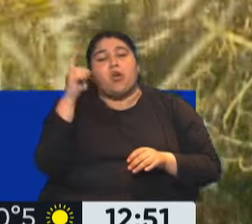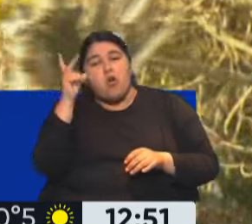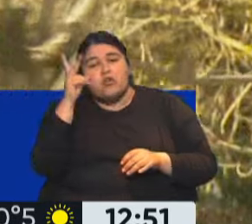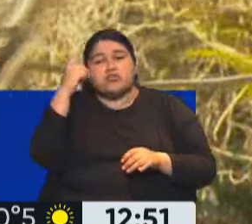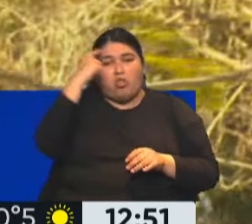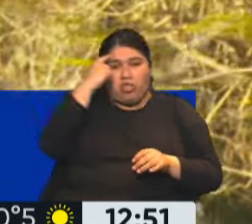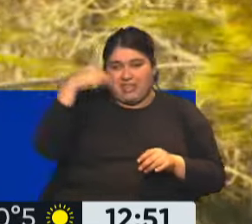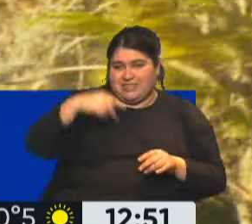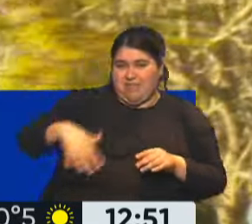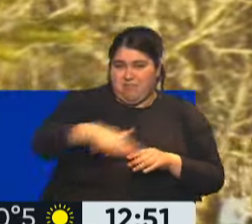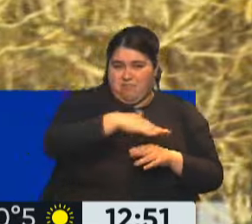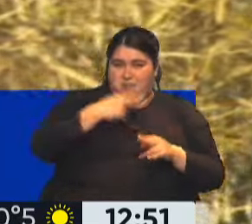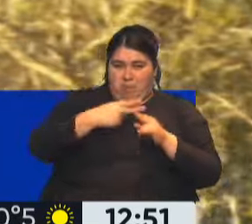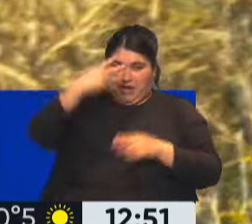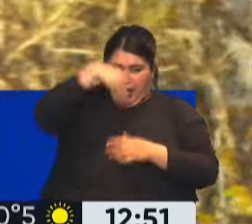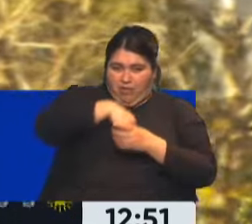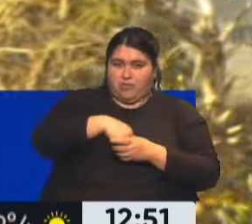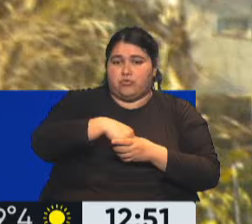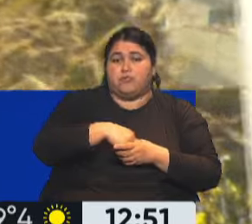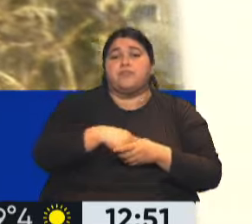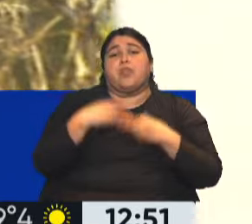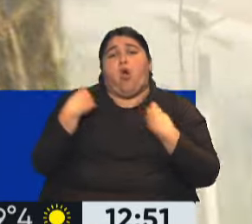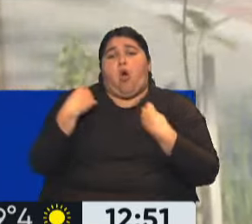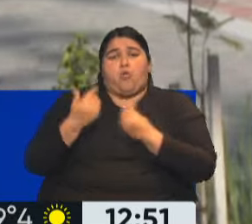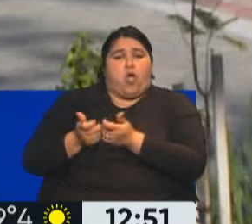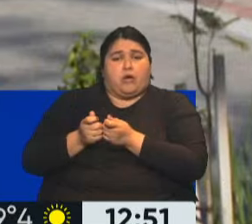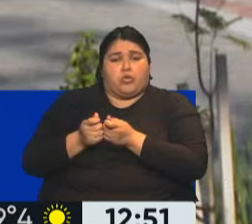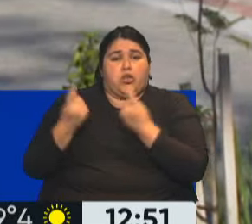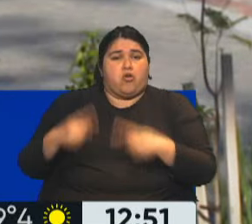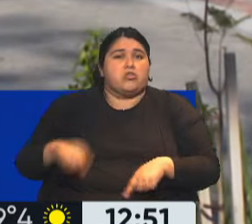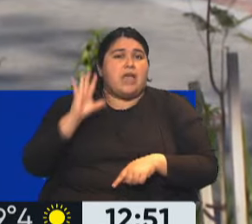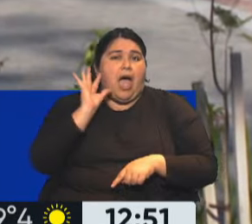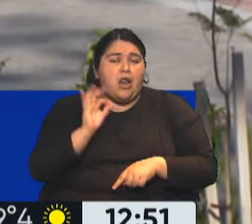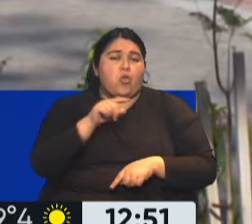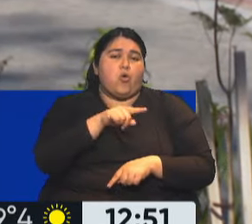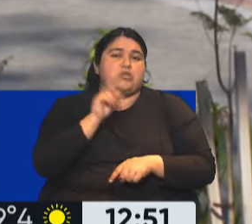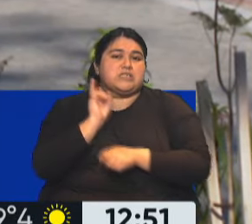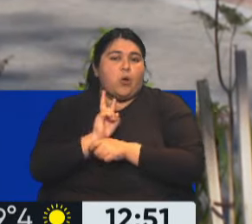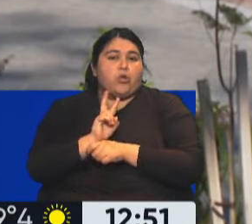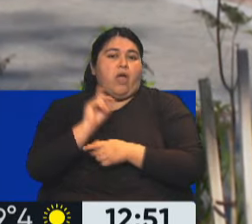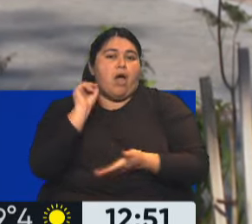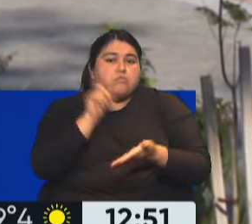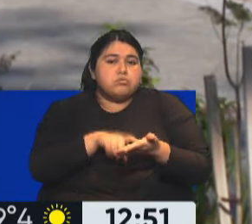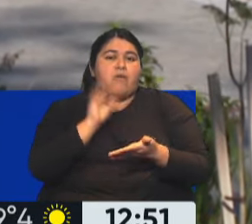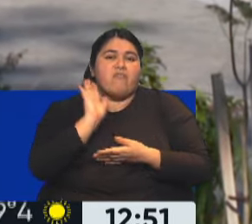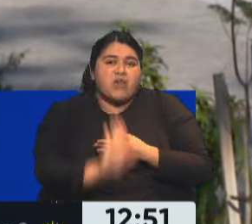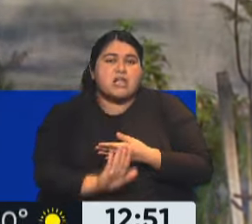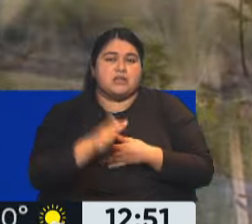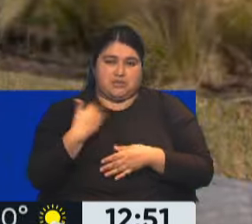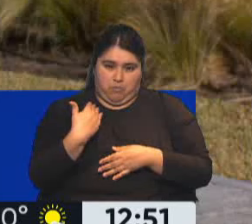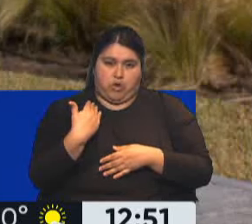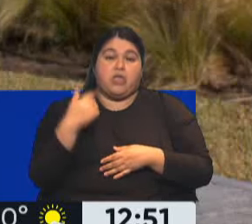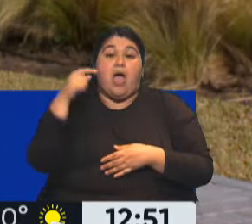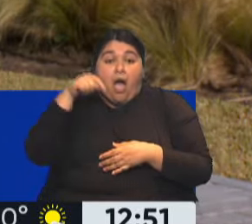hora. Por supuesto que hay un operador que en caso de alguna medida de seguridad pueda apretar un botón y frenarlo. Hoy está